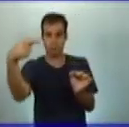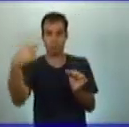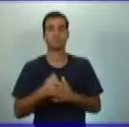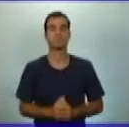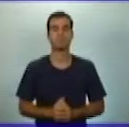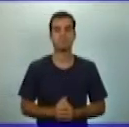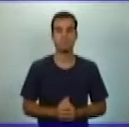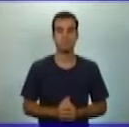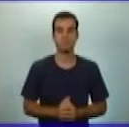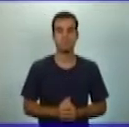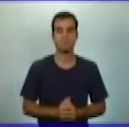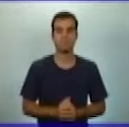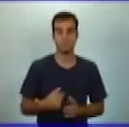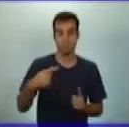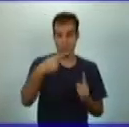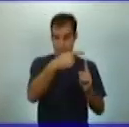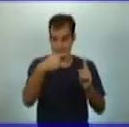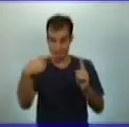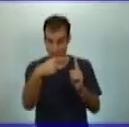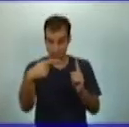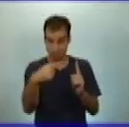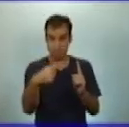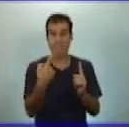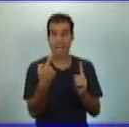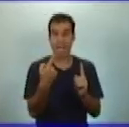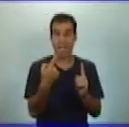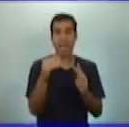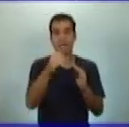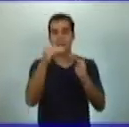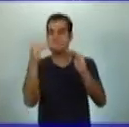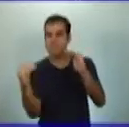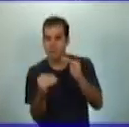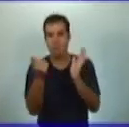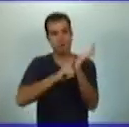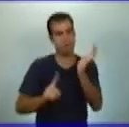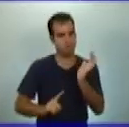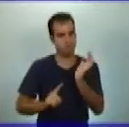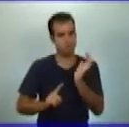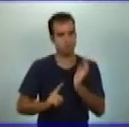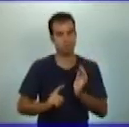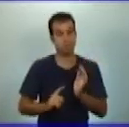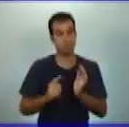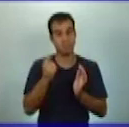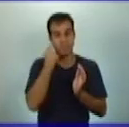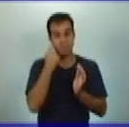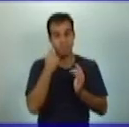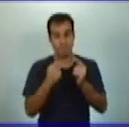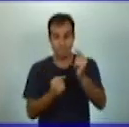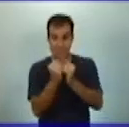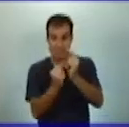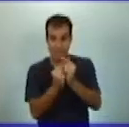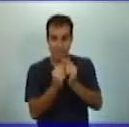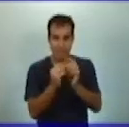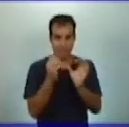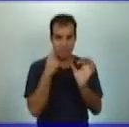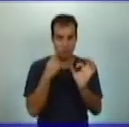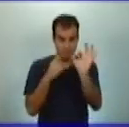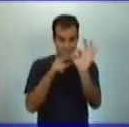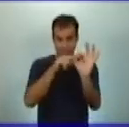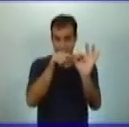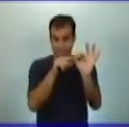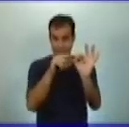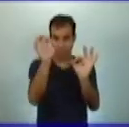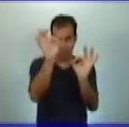nivel de energía es el nivel de menor energía, por supuesto, y es el que se encuentra más cerca del núcleo. En este primer